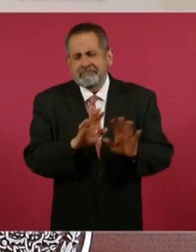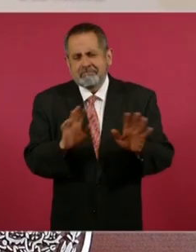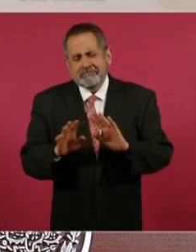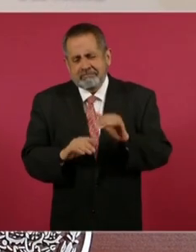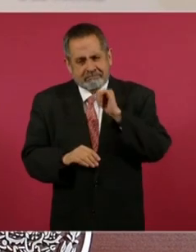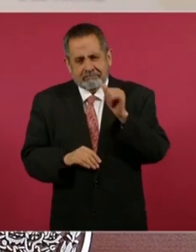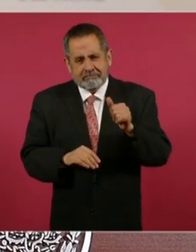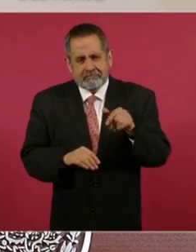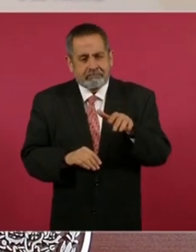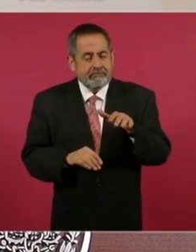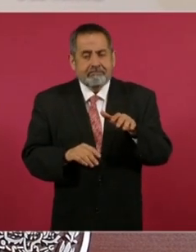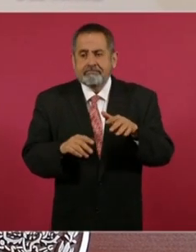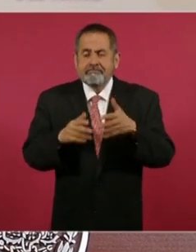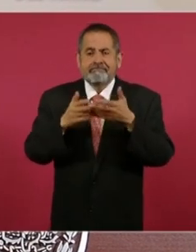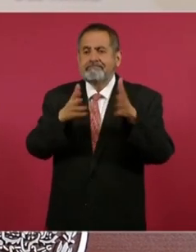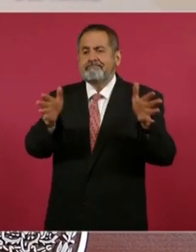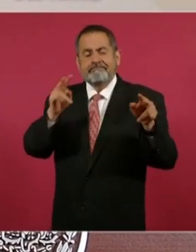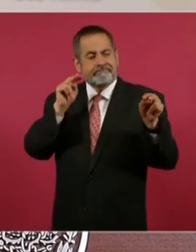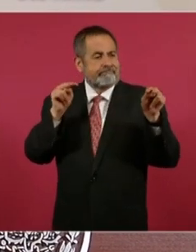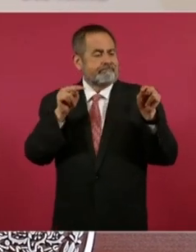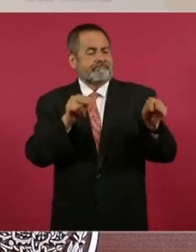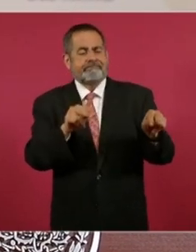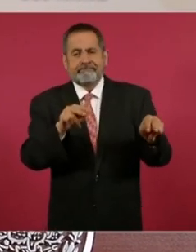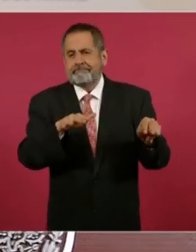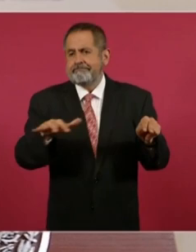Es un asunto